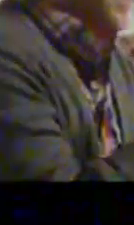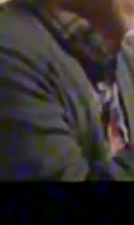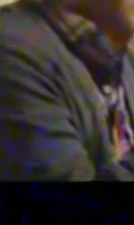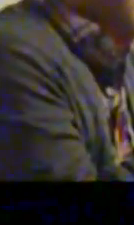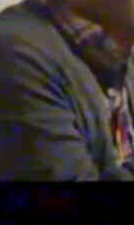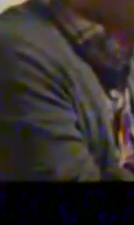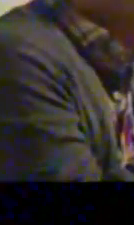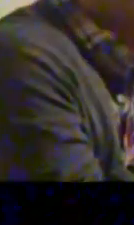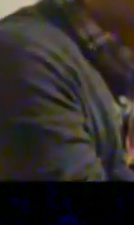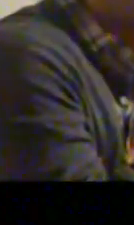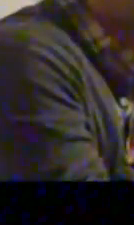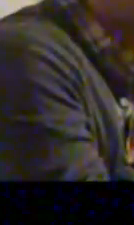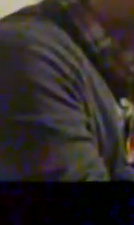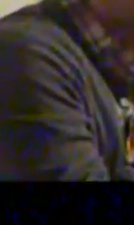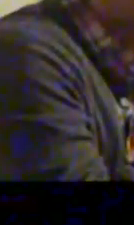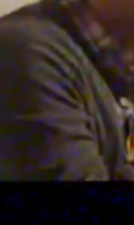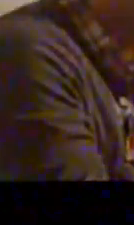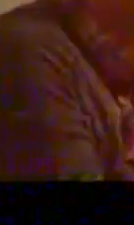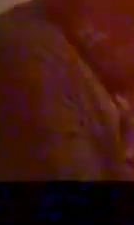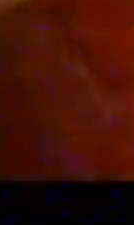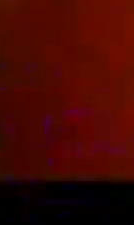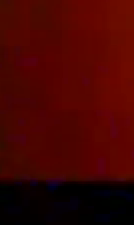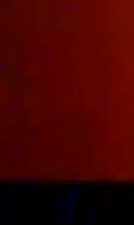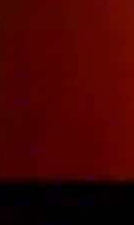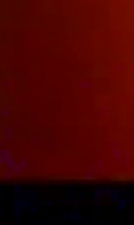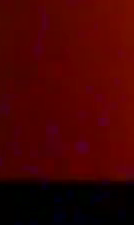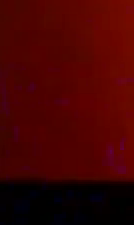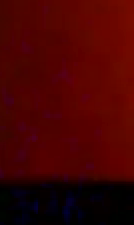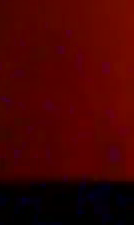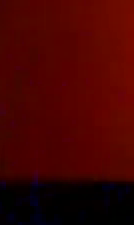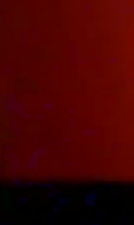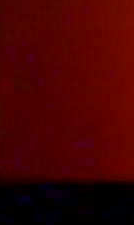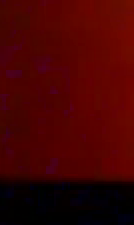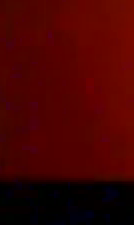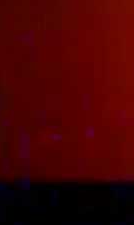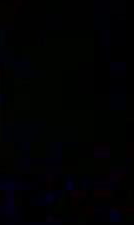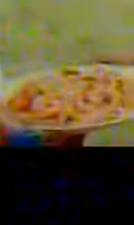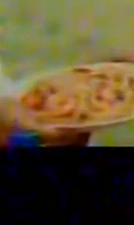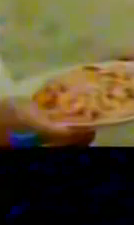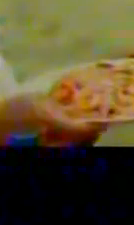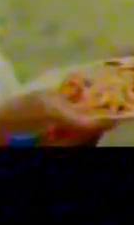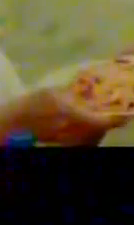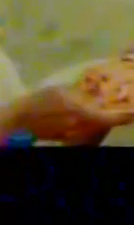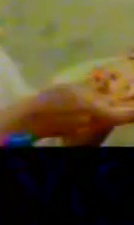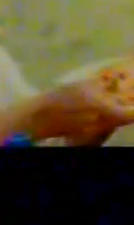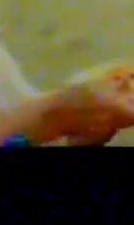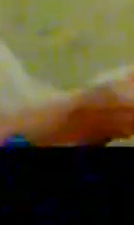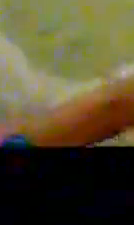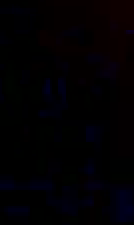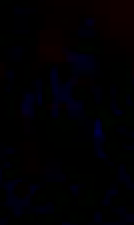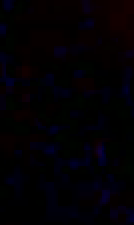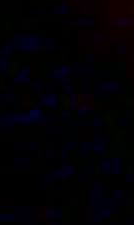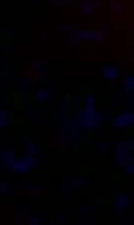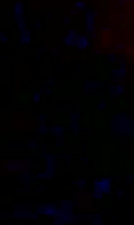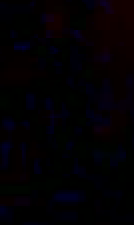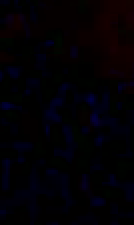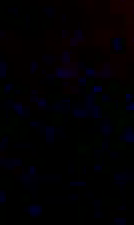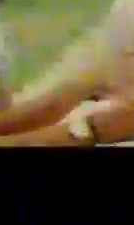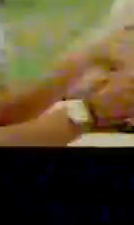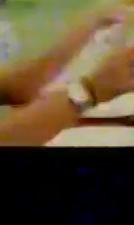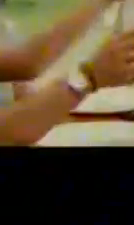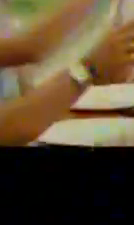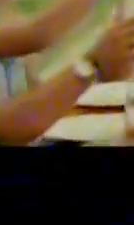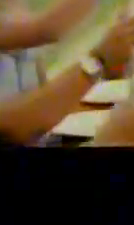nacido y ella de convertirse en mi mamá. Nestlé, a gusto con la vida. En este mundo en donde todos creen estar